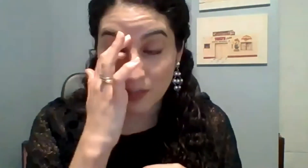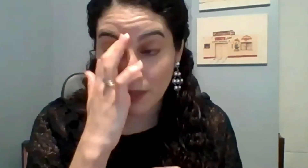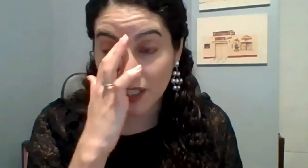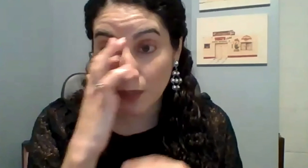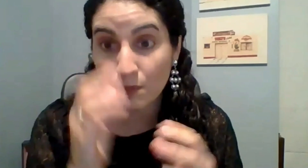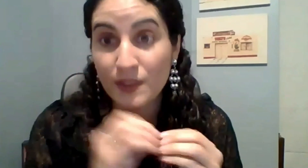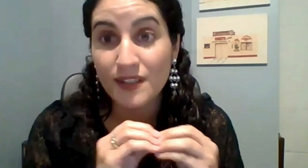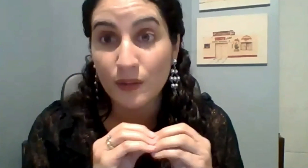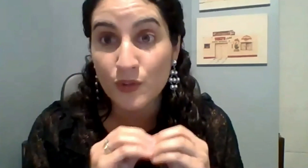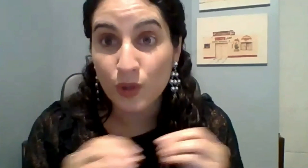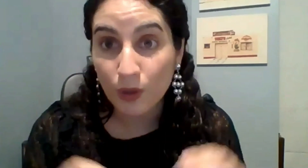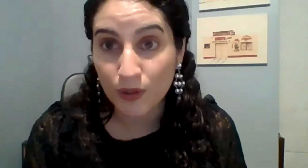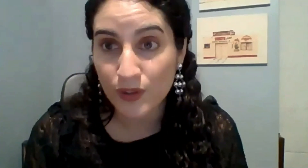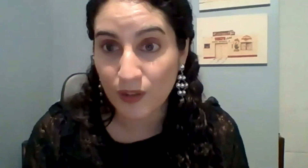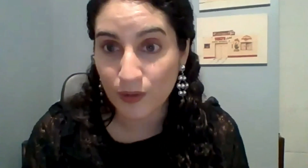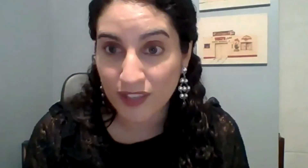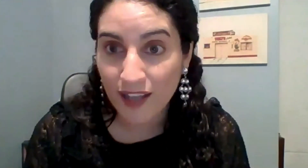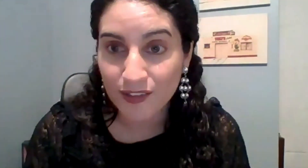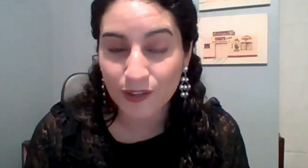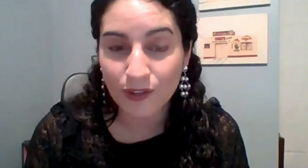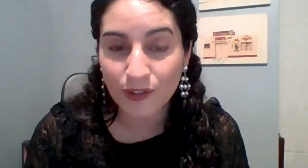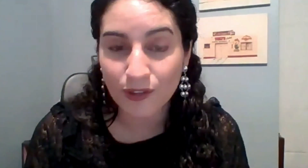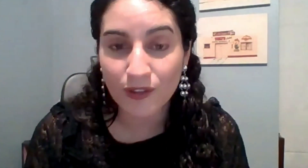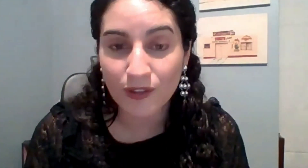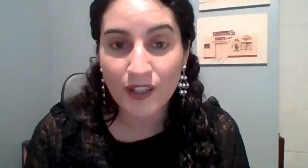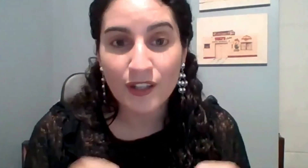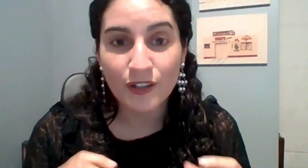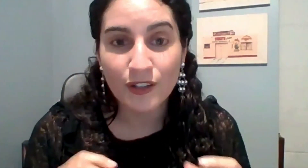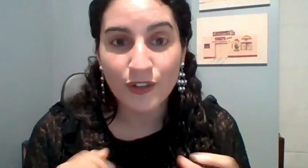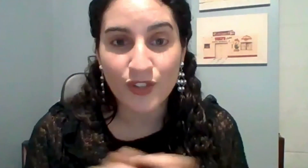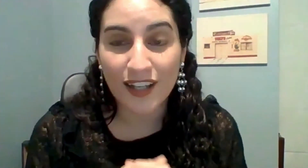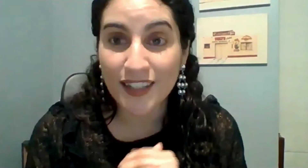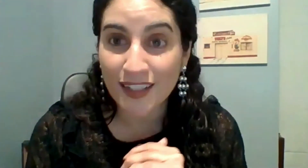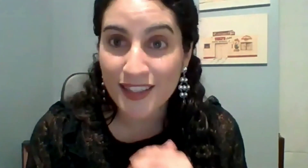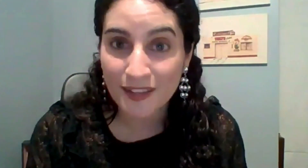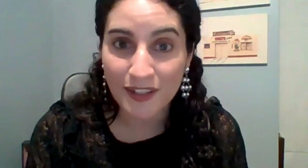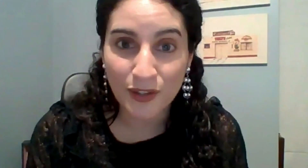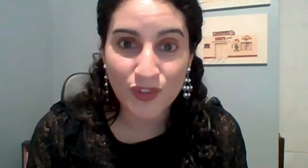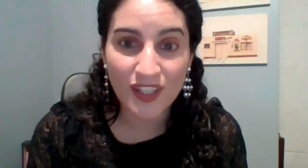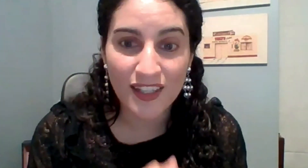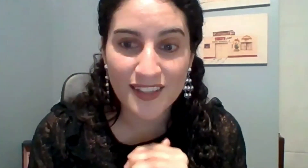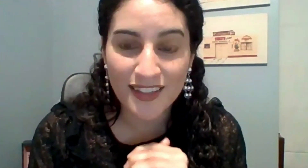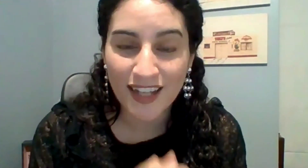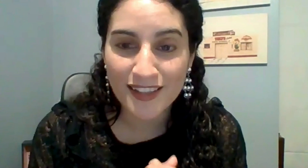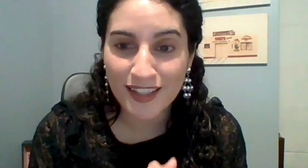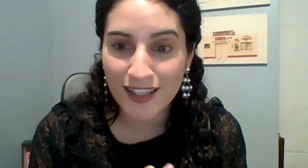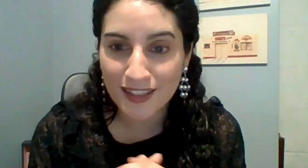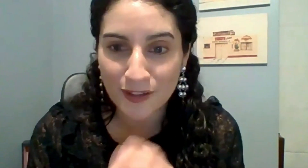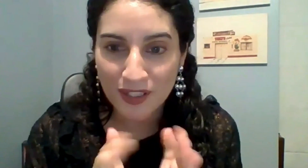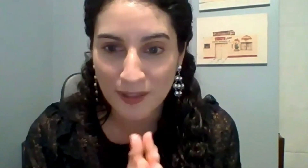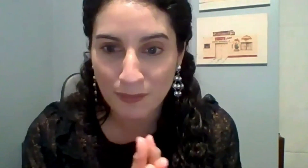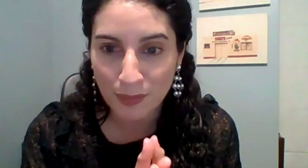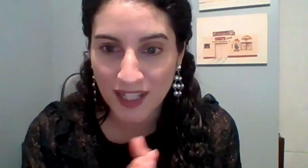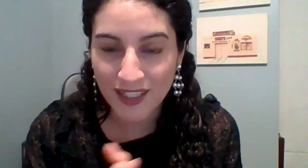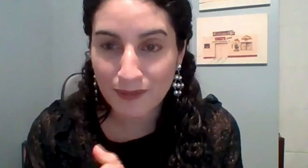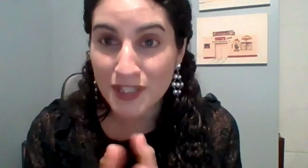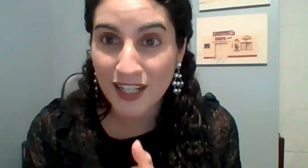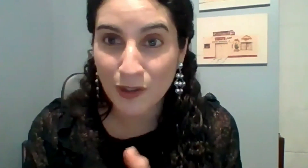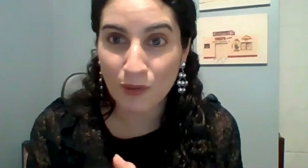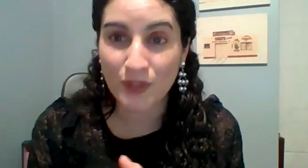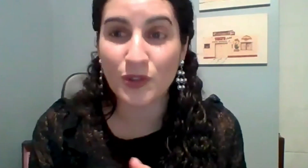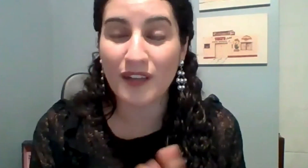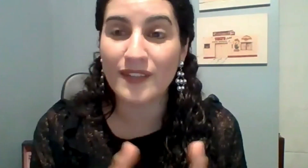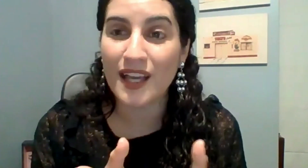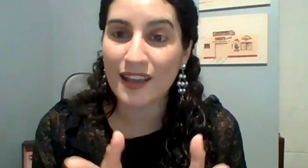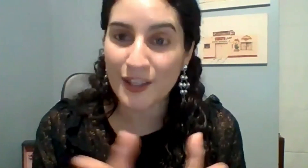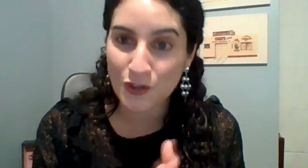en nuestra página web están nuestros correos de contacto. Nos encantaría saber de ustedes. Gracias. Creo que por aquí Michelle nos